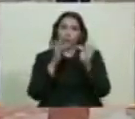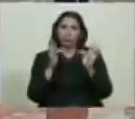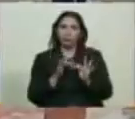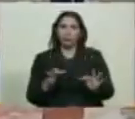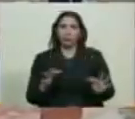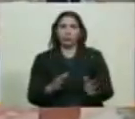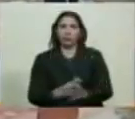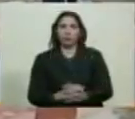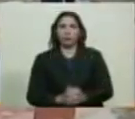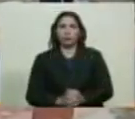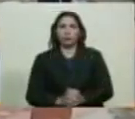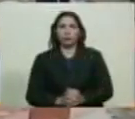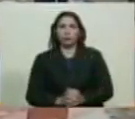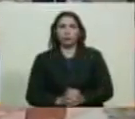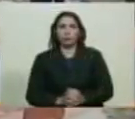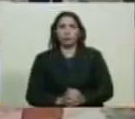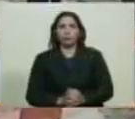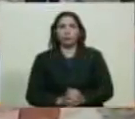el honor militar,